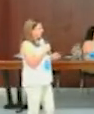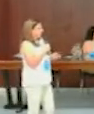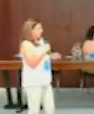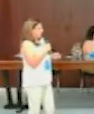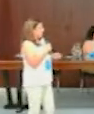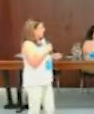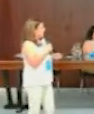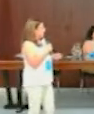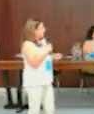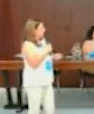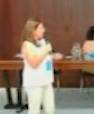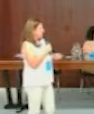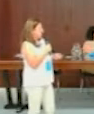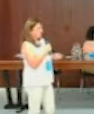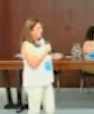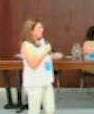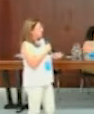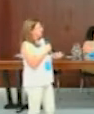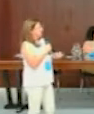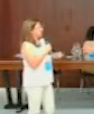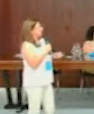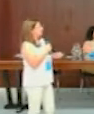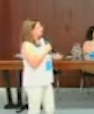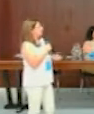cuales se basa la relación médico-paciente.